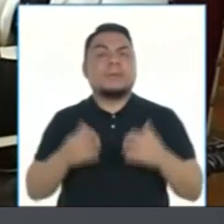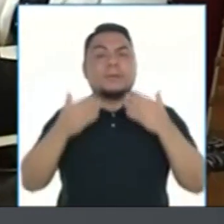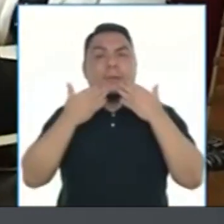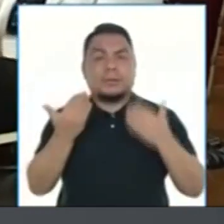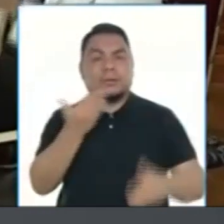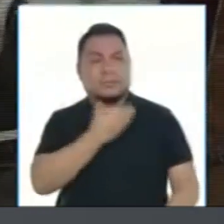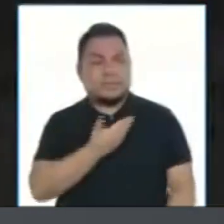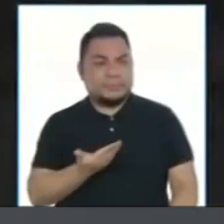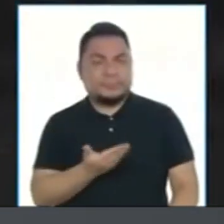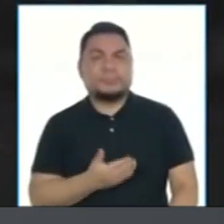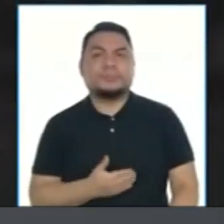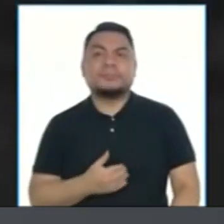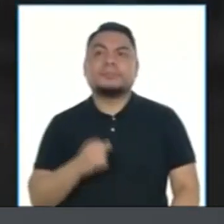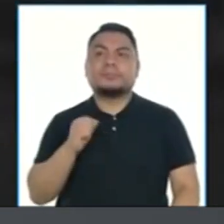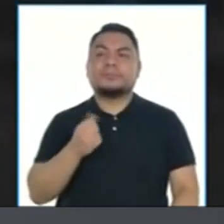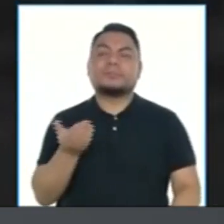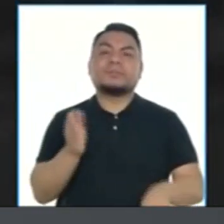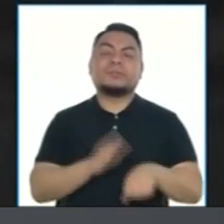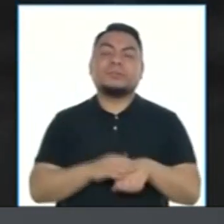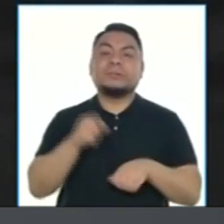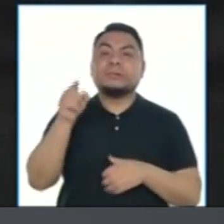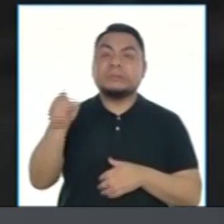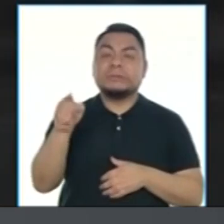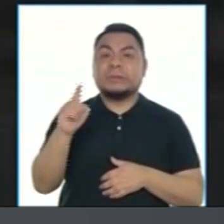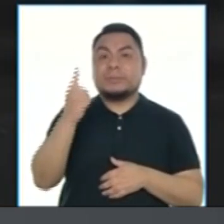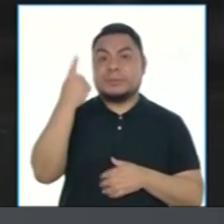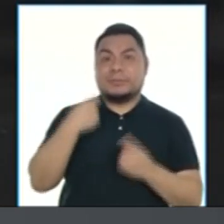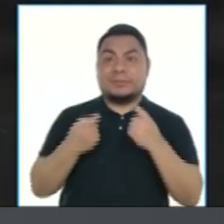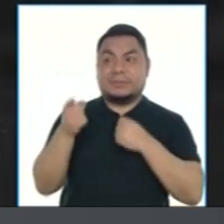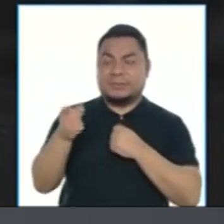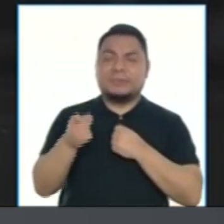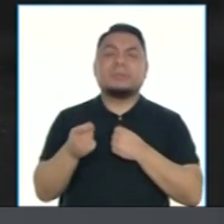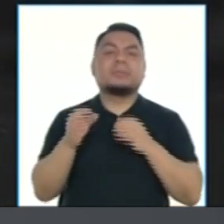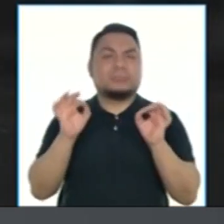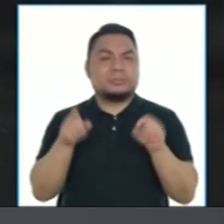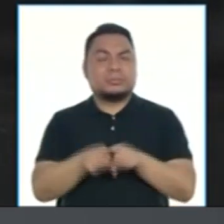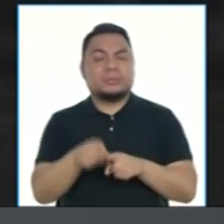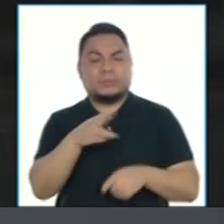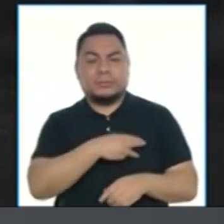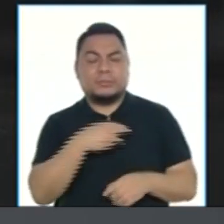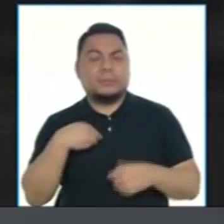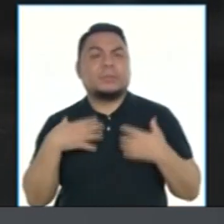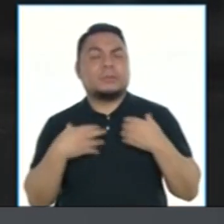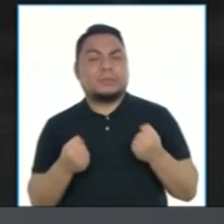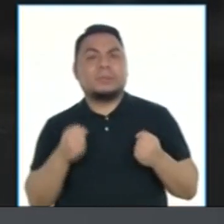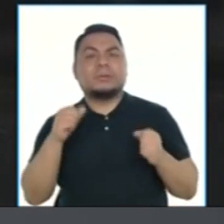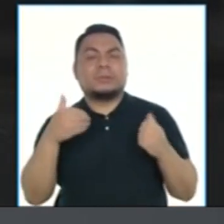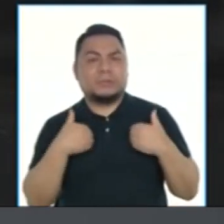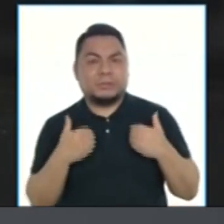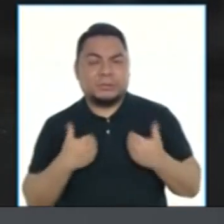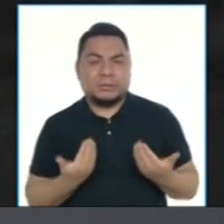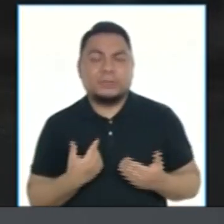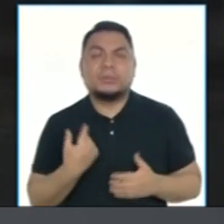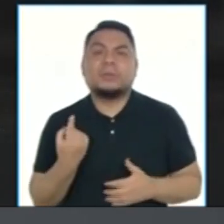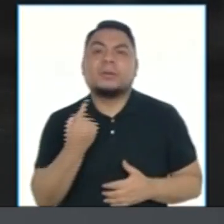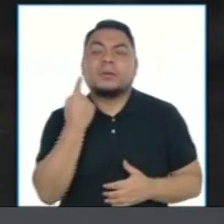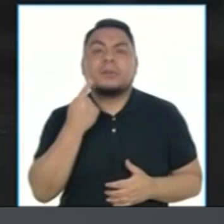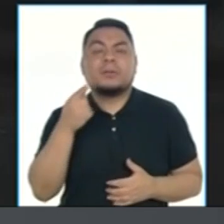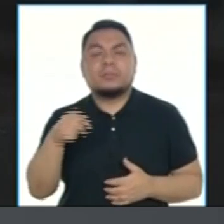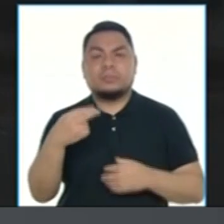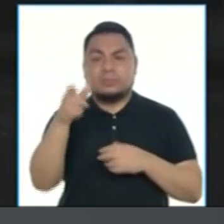Gracias, señor presidente. Con respecto a la primera pregunta, efectivamente el Ministerio de Salud tiene no solamente